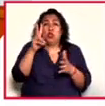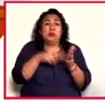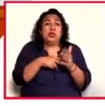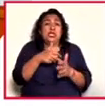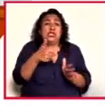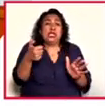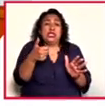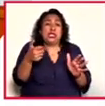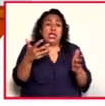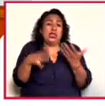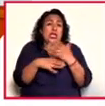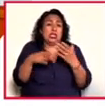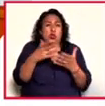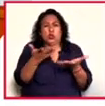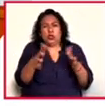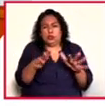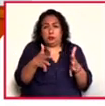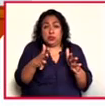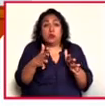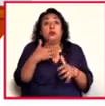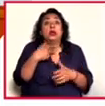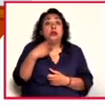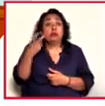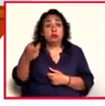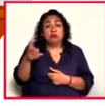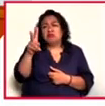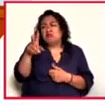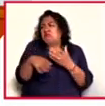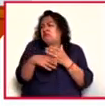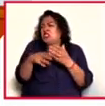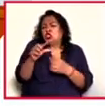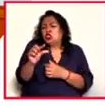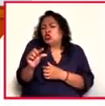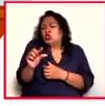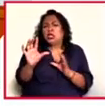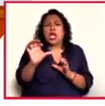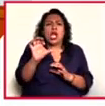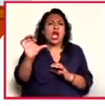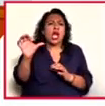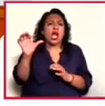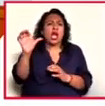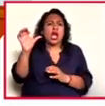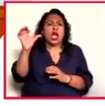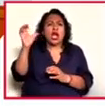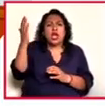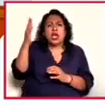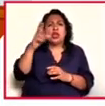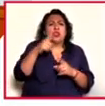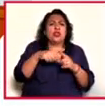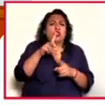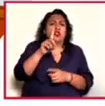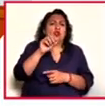piezas aproximadamente, pero que son desde objetos muy pequeñitos hasta el retrato que le hizo a Dolores del Río.